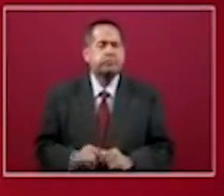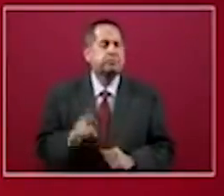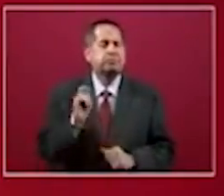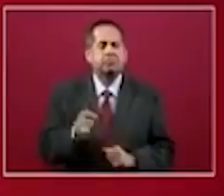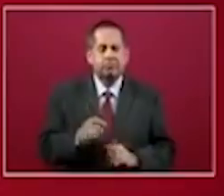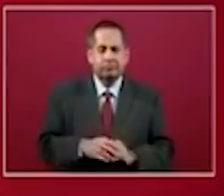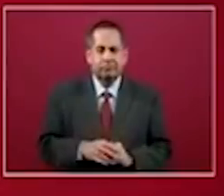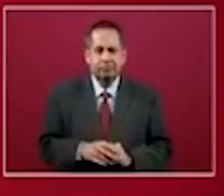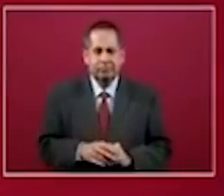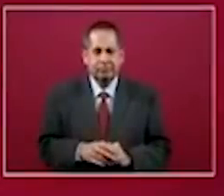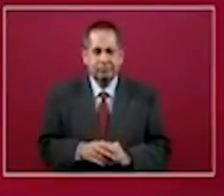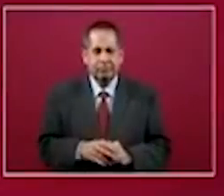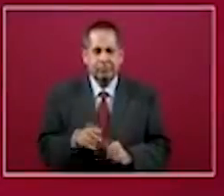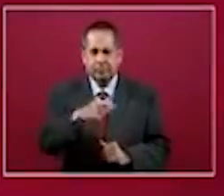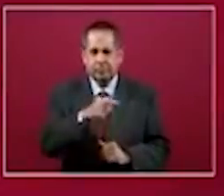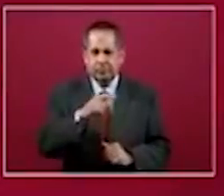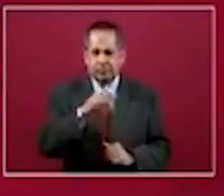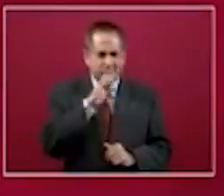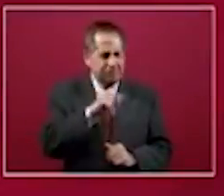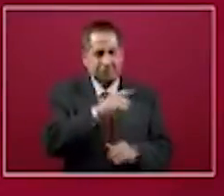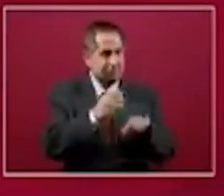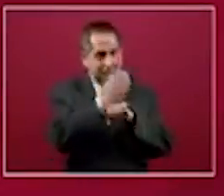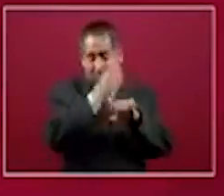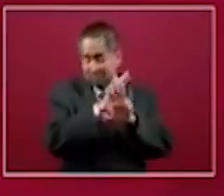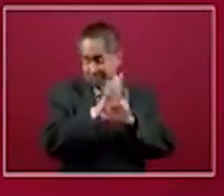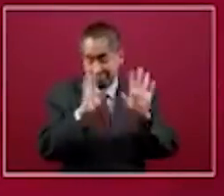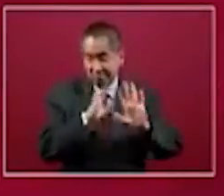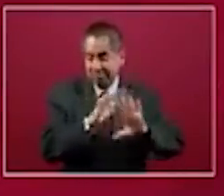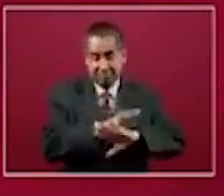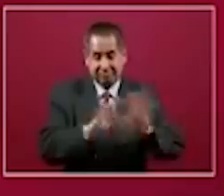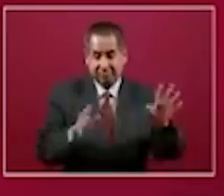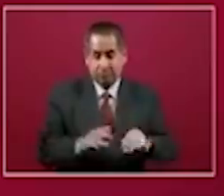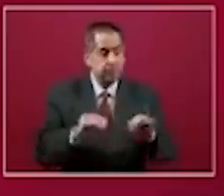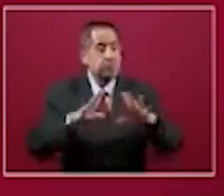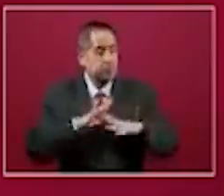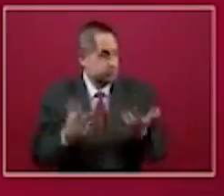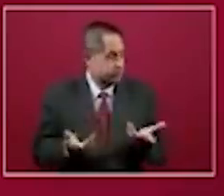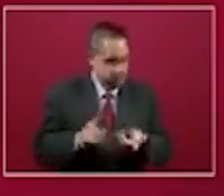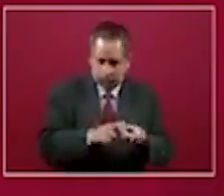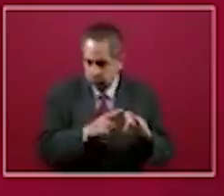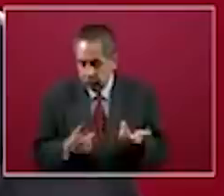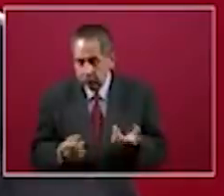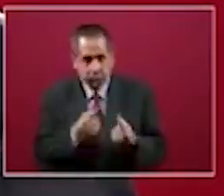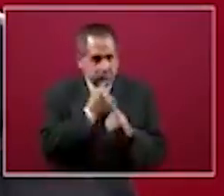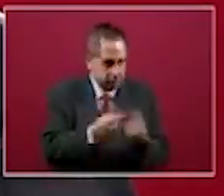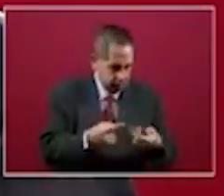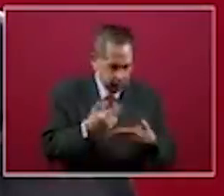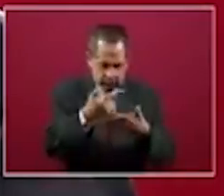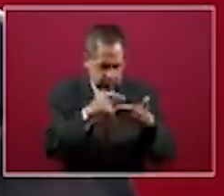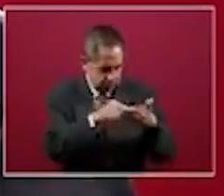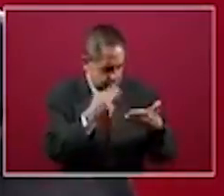están mal los listados, no existen los